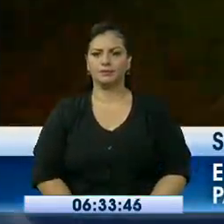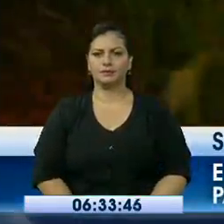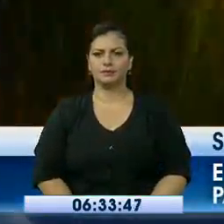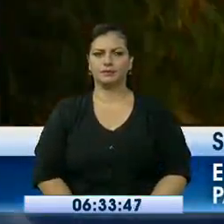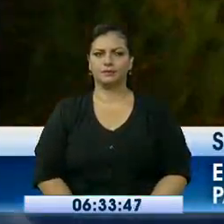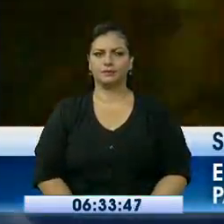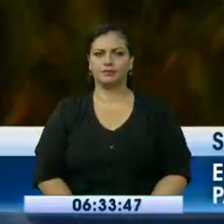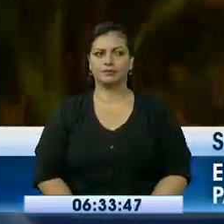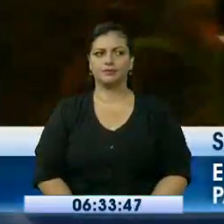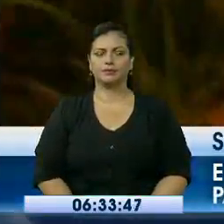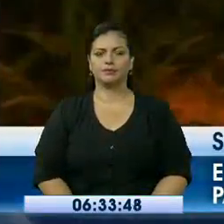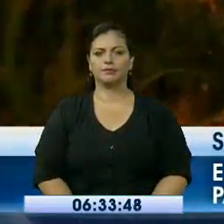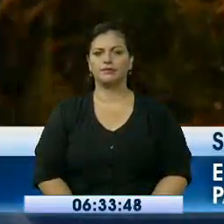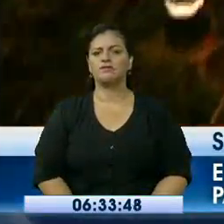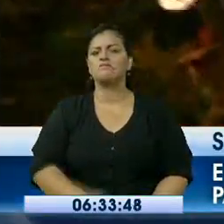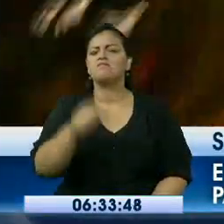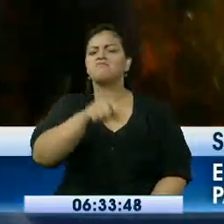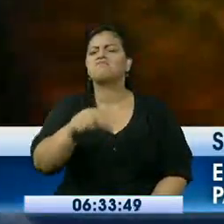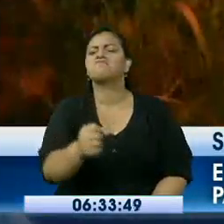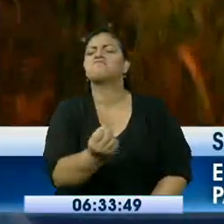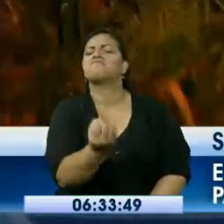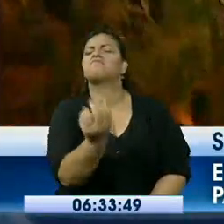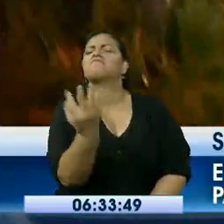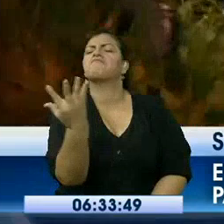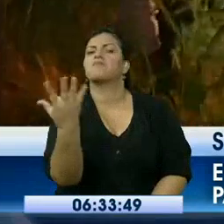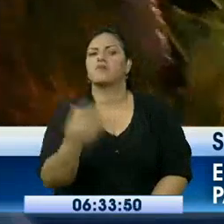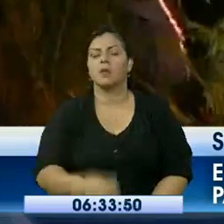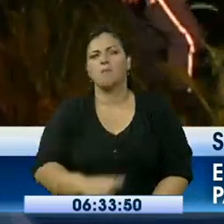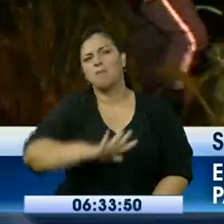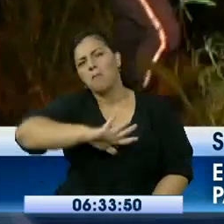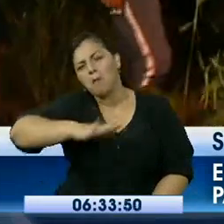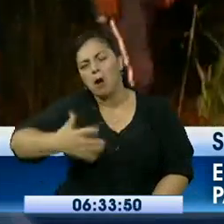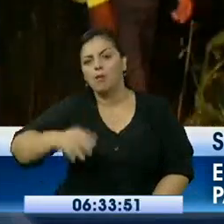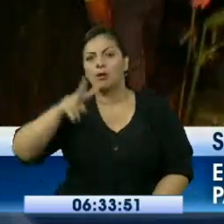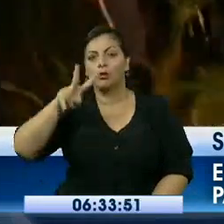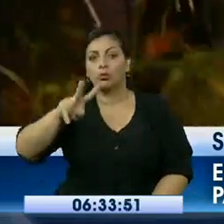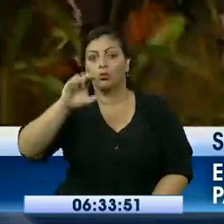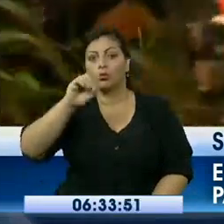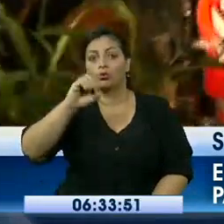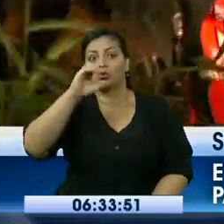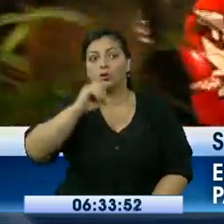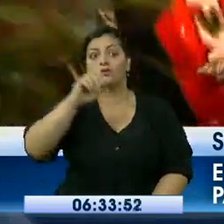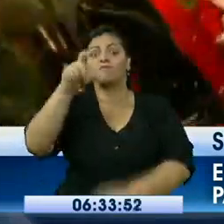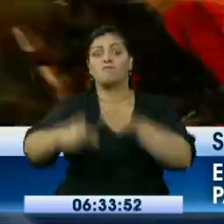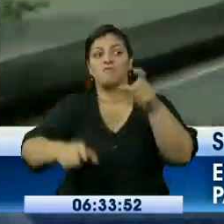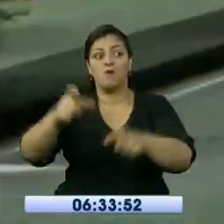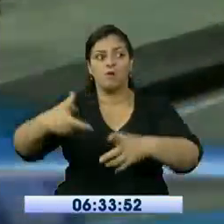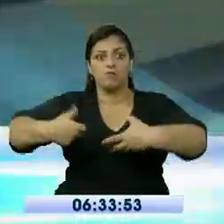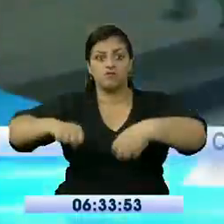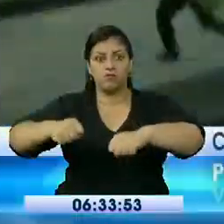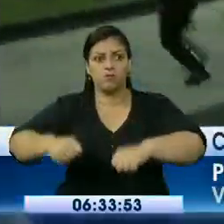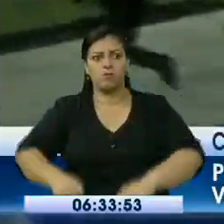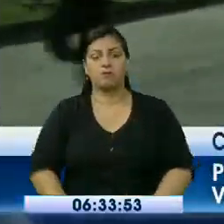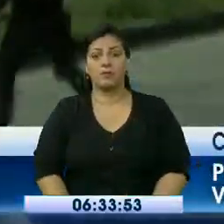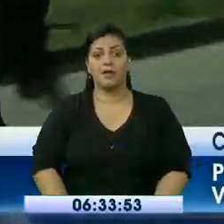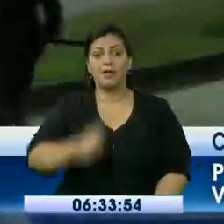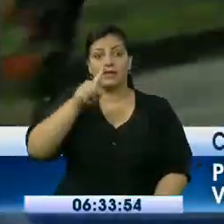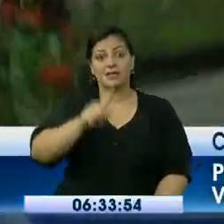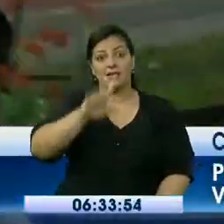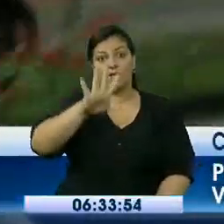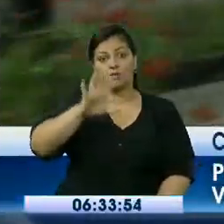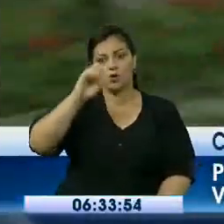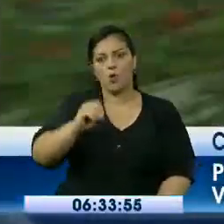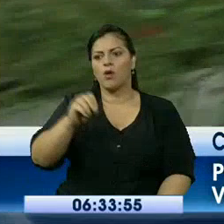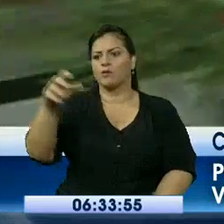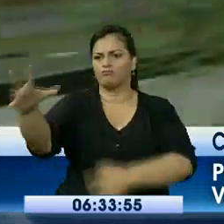De un grupo de aproximadamente 200 motociclistas, al menos 50 lograron huir, aunque arriesgando